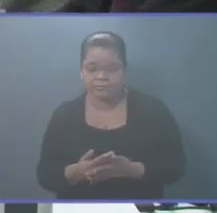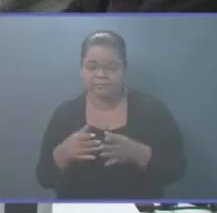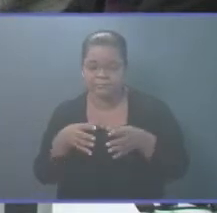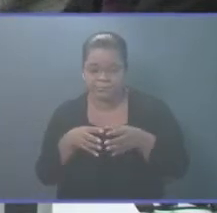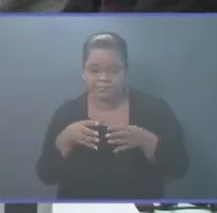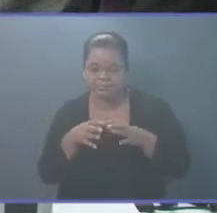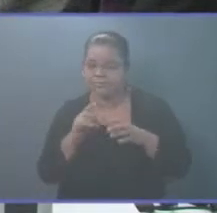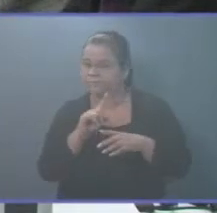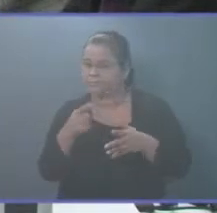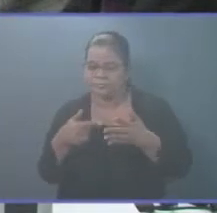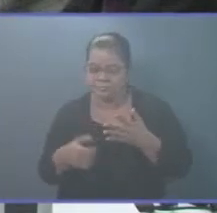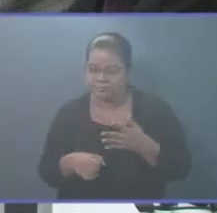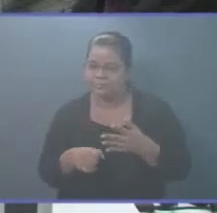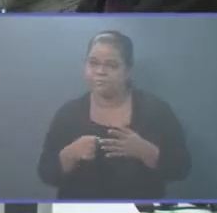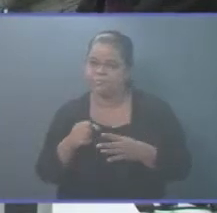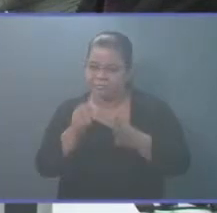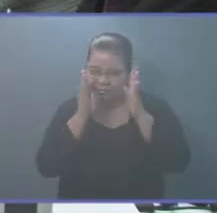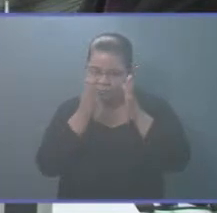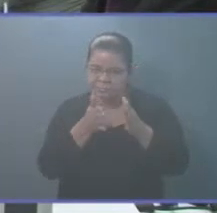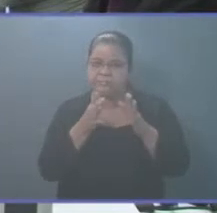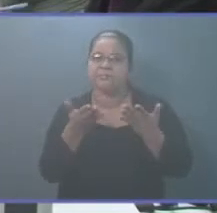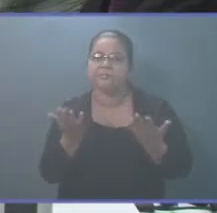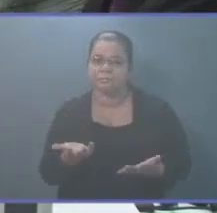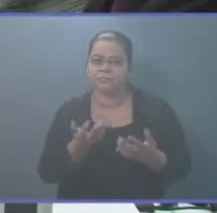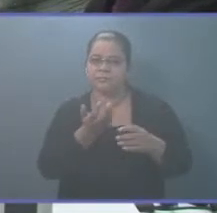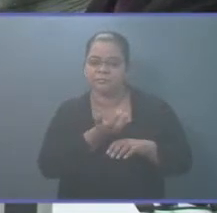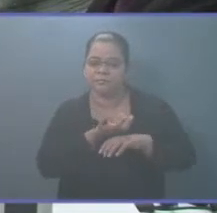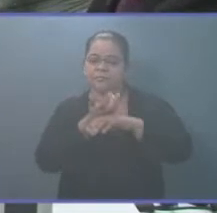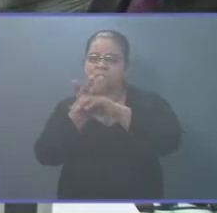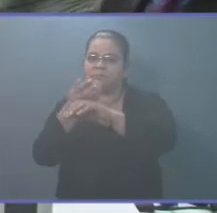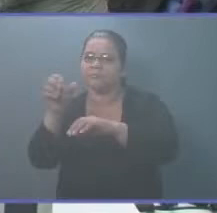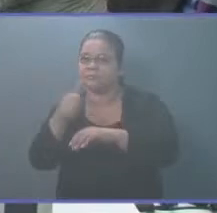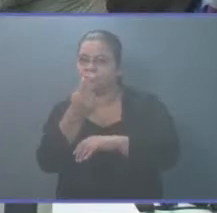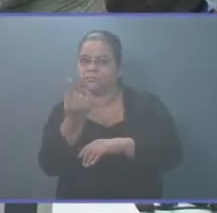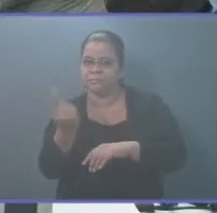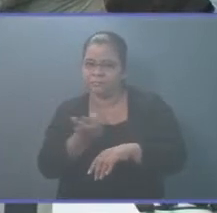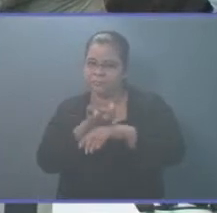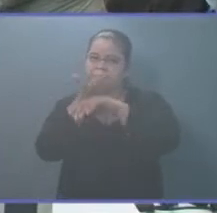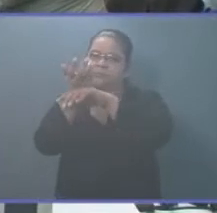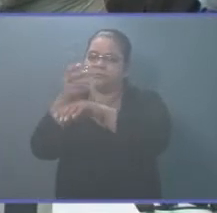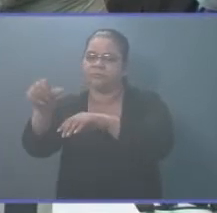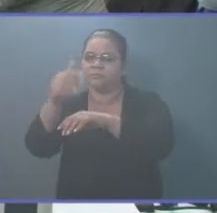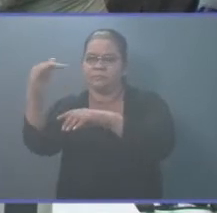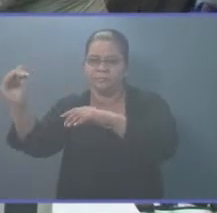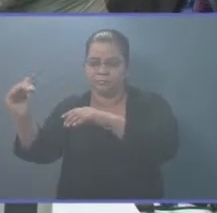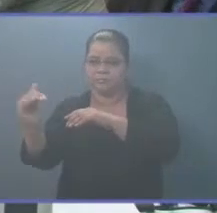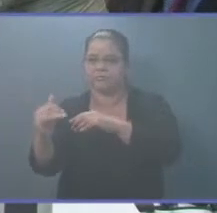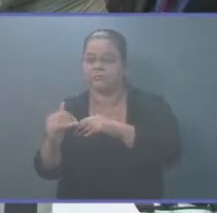Agrupaciones ilícitas dedicadas al tráfico ilegal de personas, artículo 12, señores diputados.